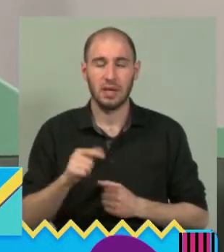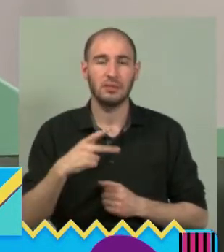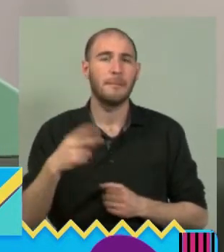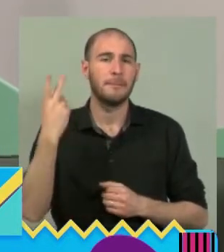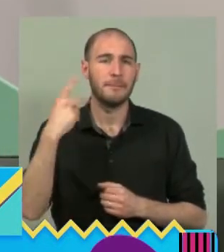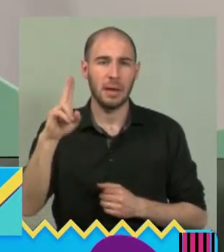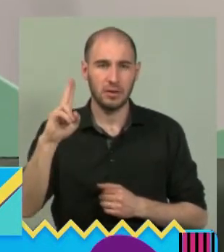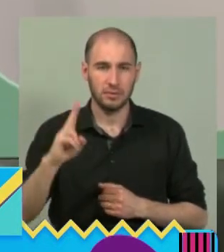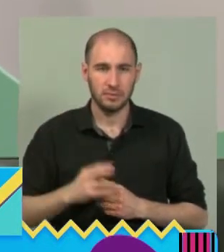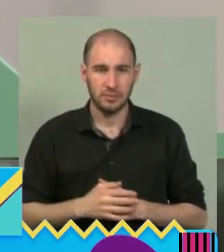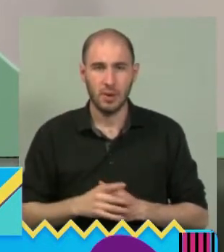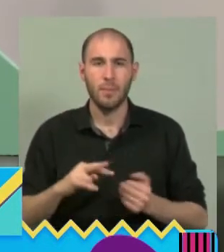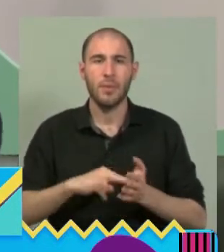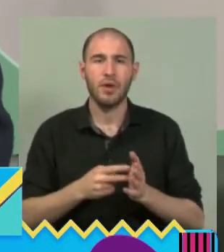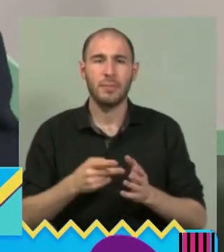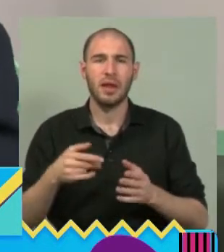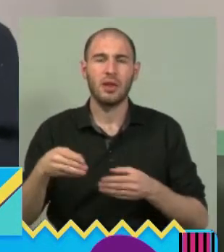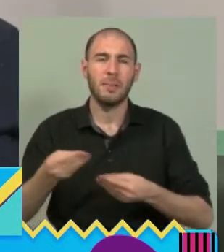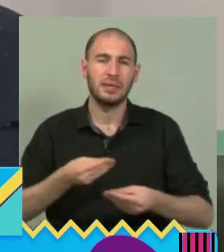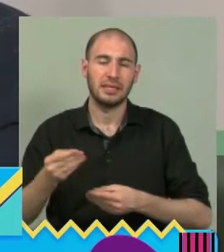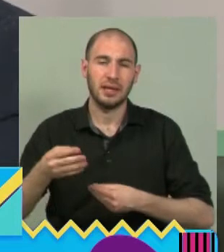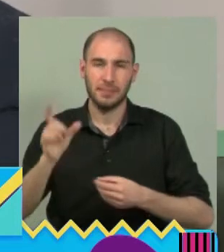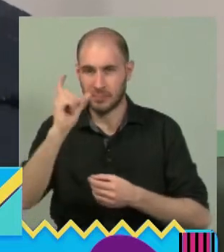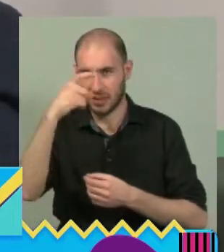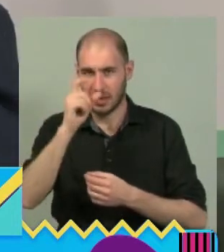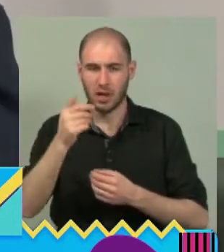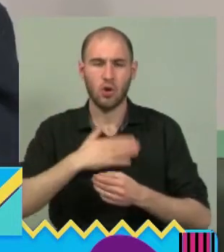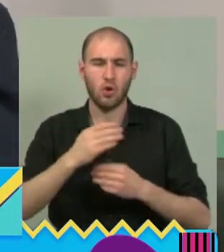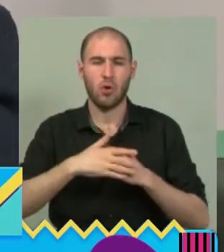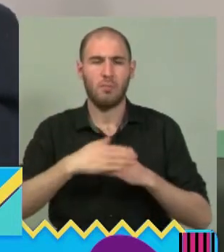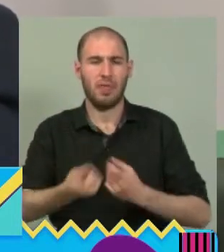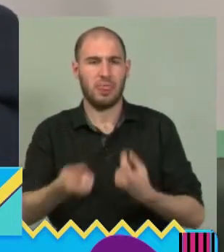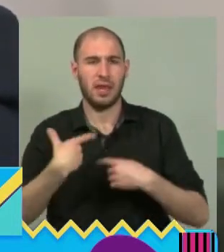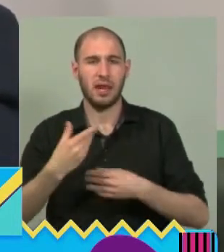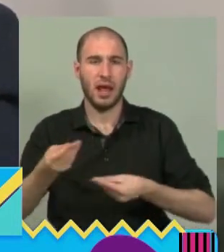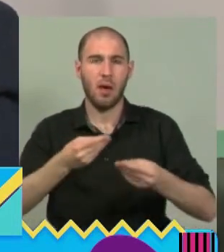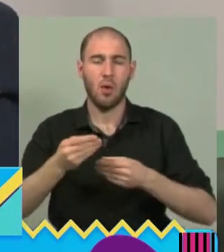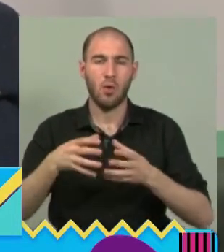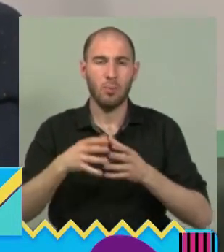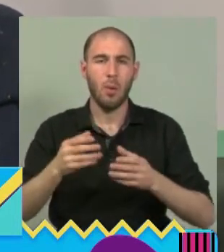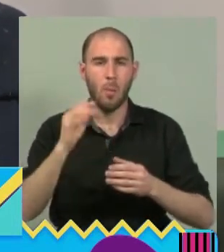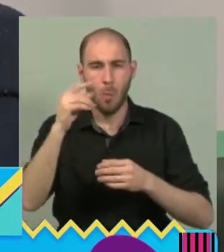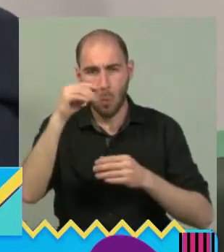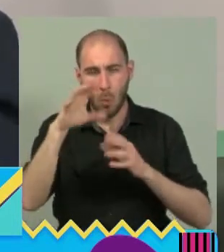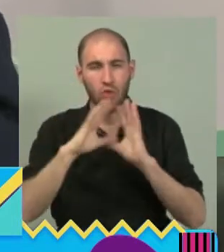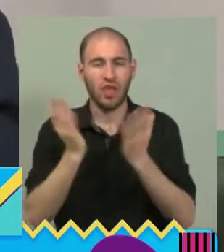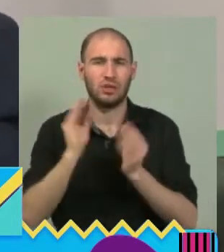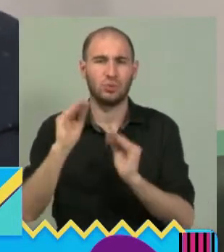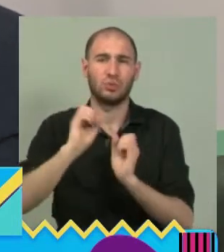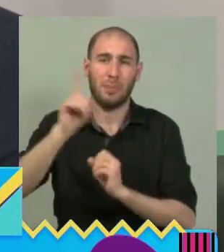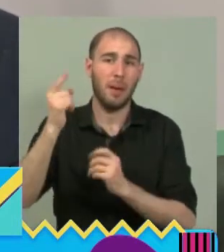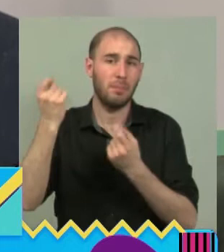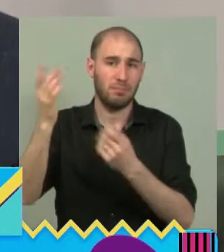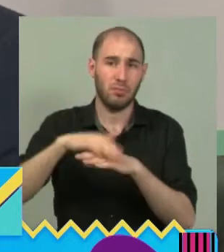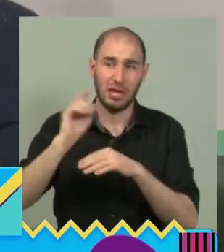que un problema en una compañía minera. Entonces, que no nos echen la culpa a nosotros, las grandes potencias de la contaminación del mundo, porque son ellos